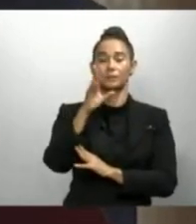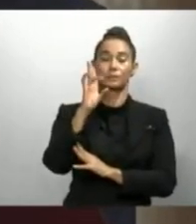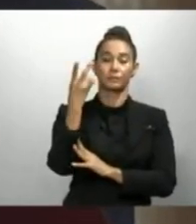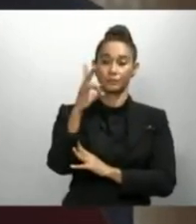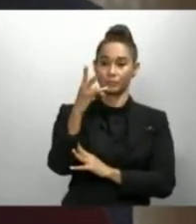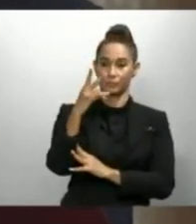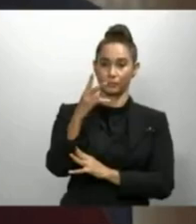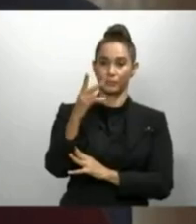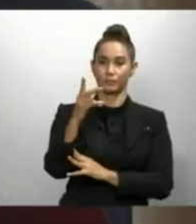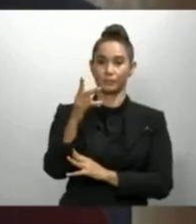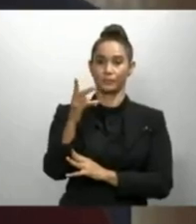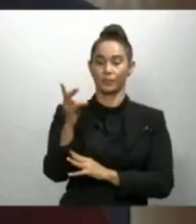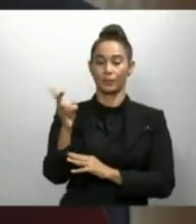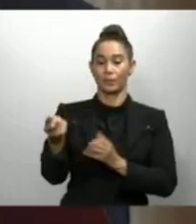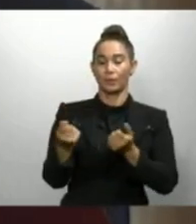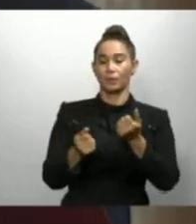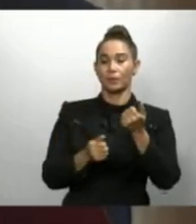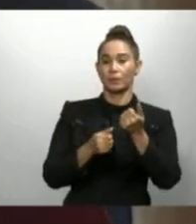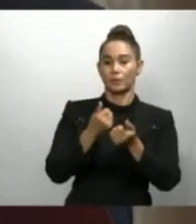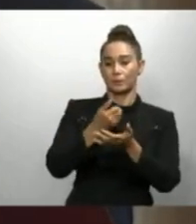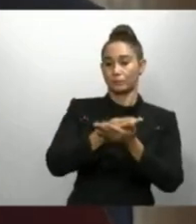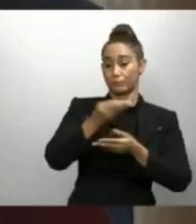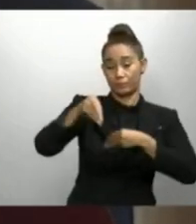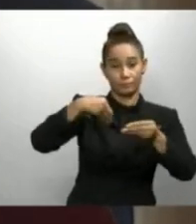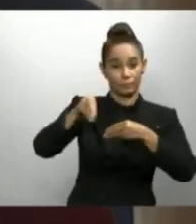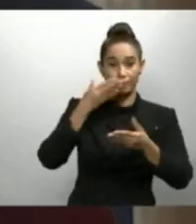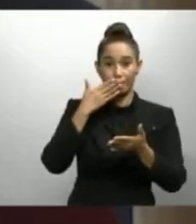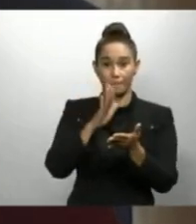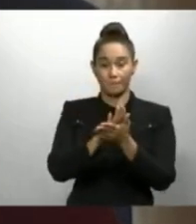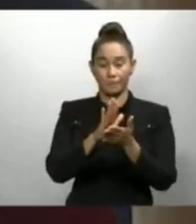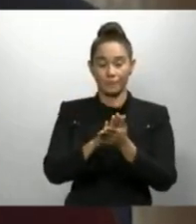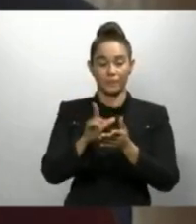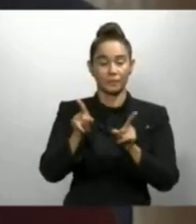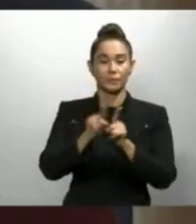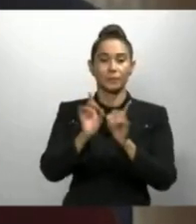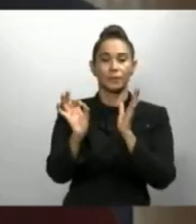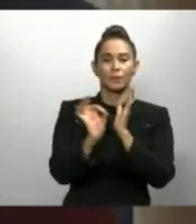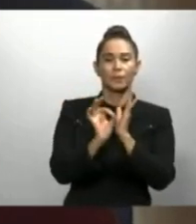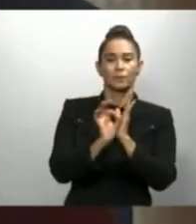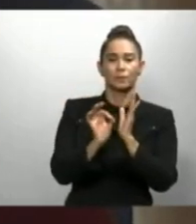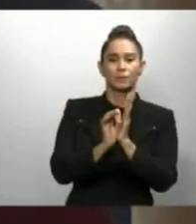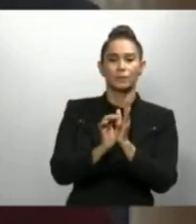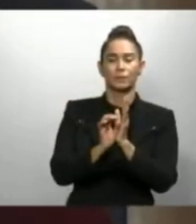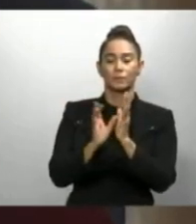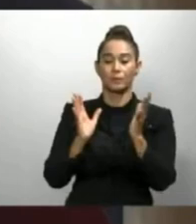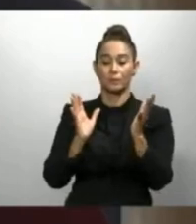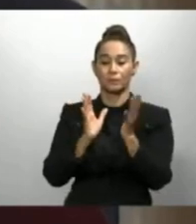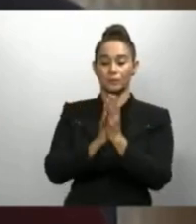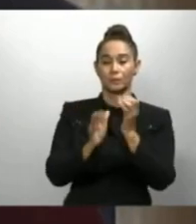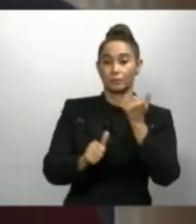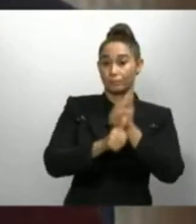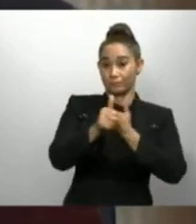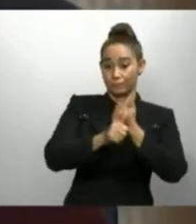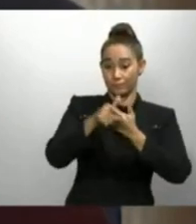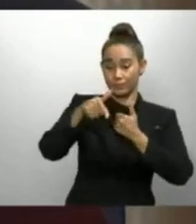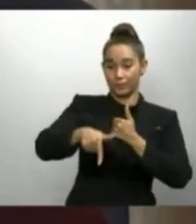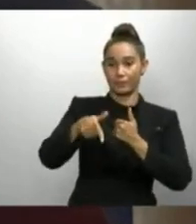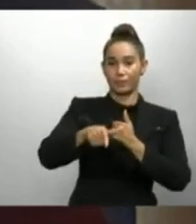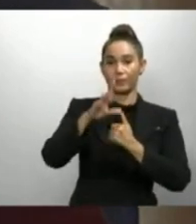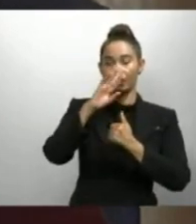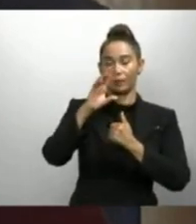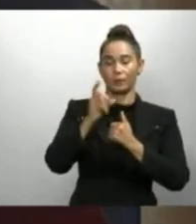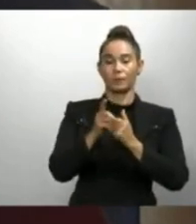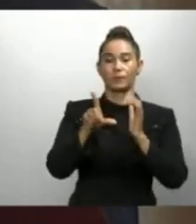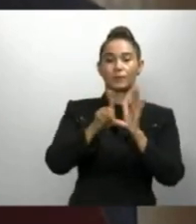155-17 contra el lavado de activos y el funcionamiento del terrorismo, y la Ley